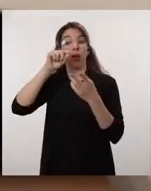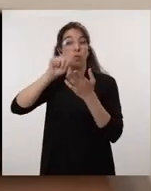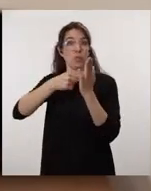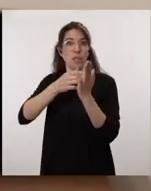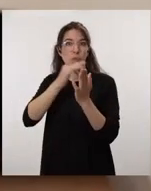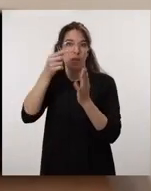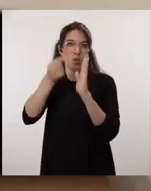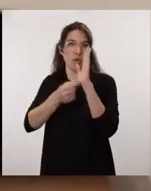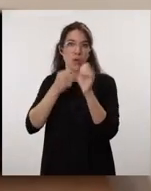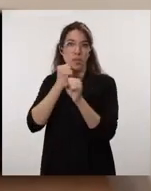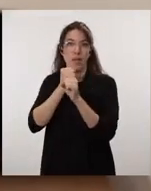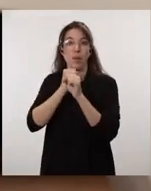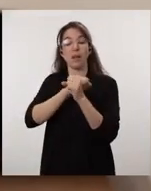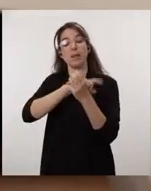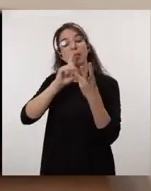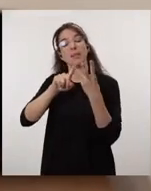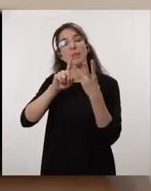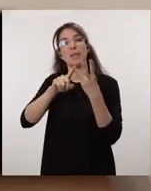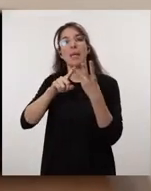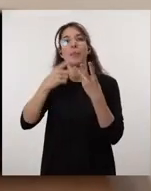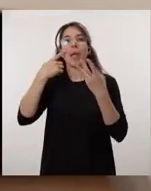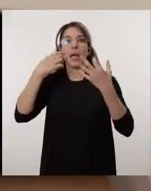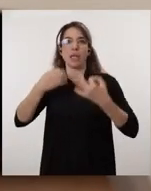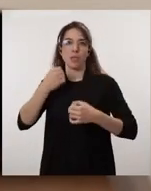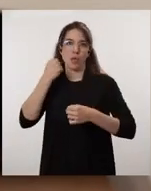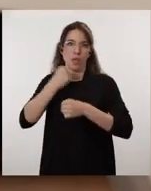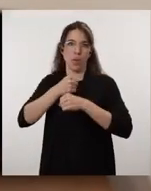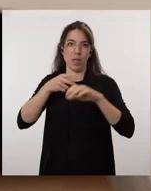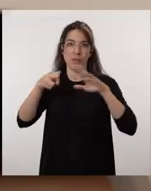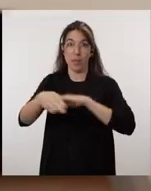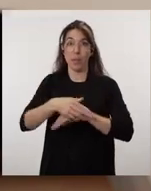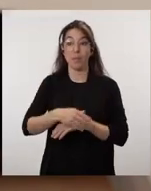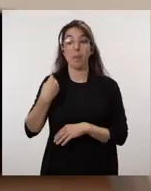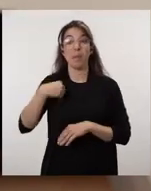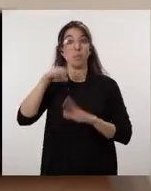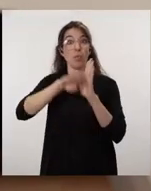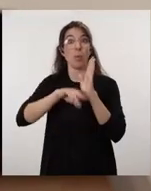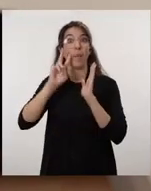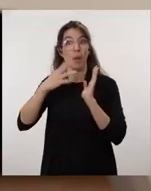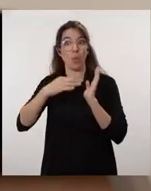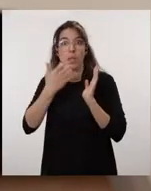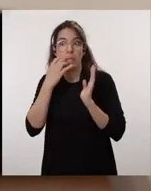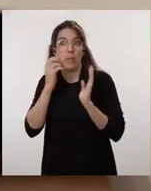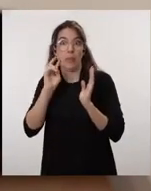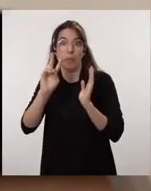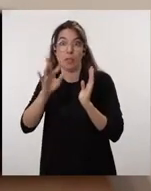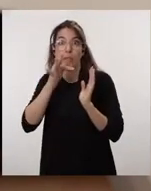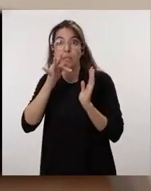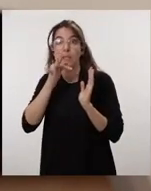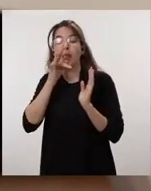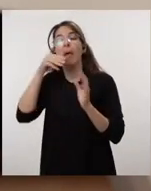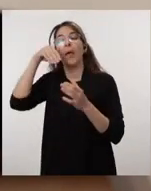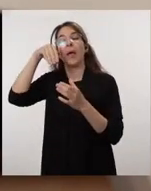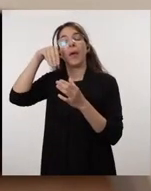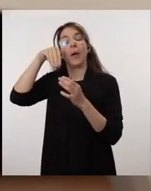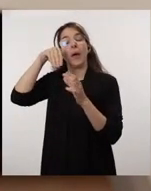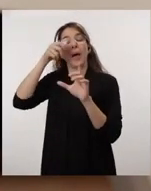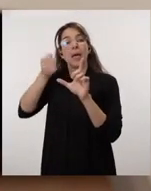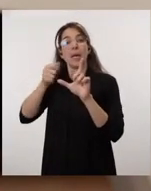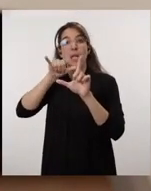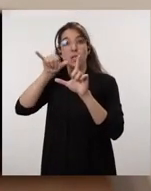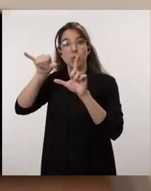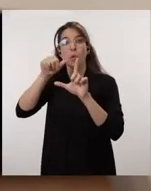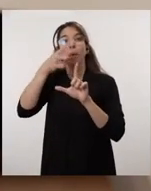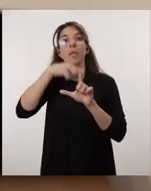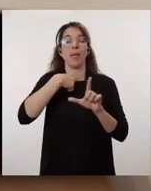el tema de prevención de riesgos laborales ese programa lo podéis ver si os lo perdisteis en el canal de youtube y en el canal de televisión de la universidad